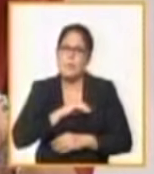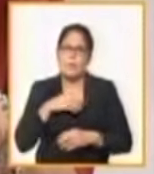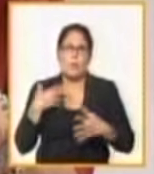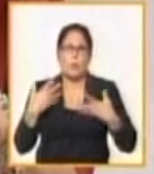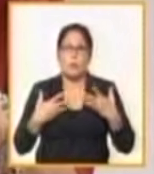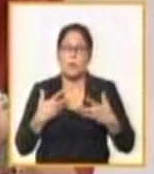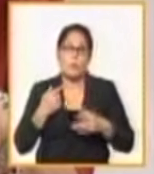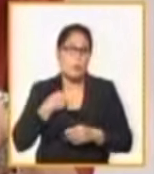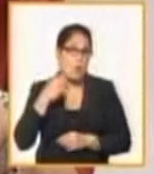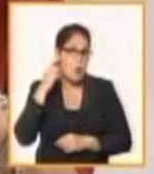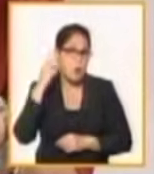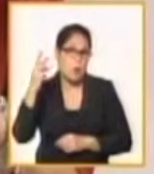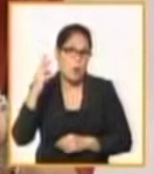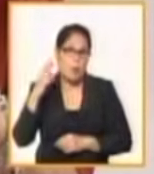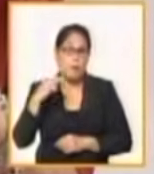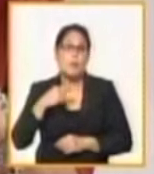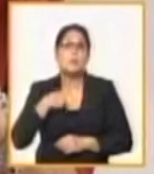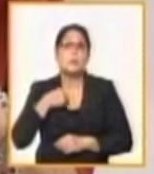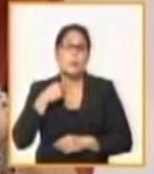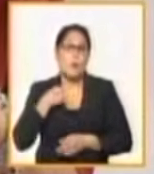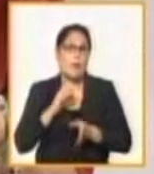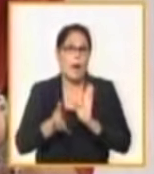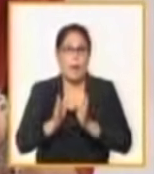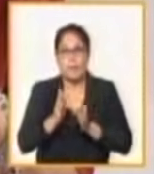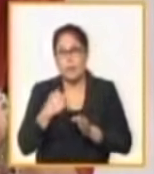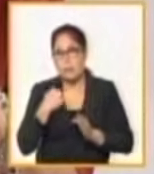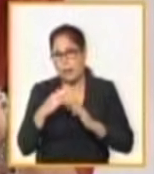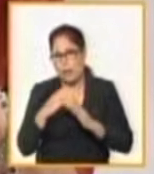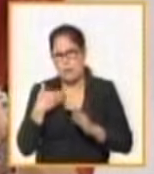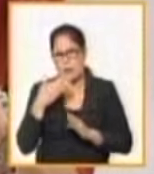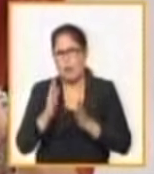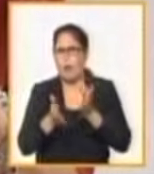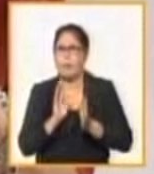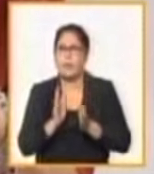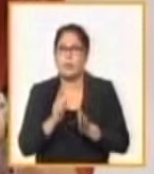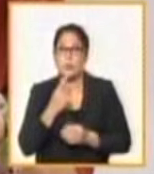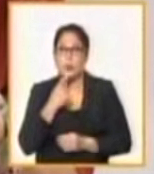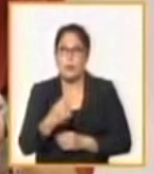me acuerdo que yo iba caminando para mi casa y decía,